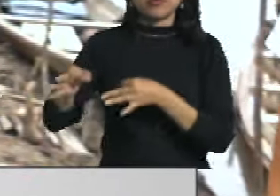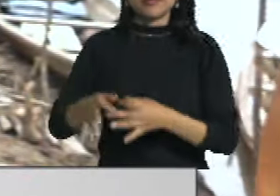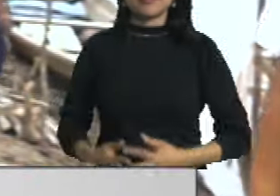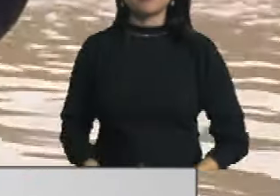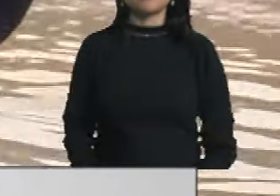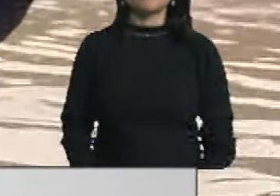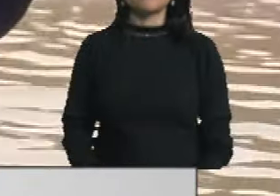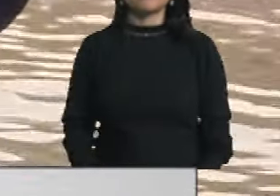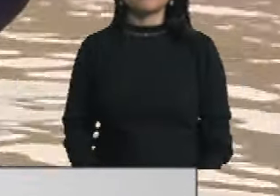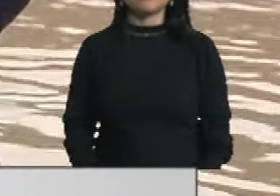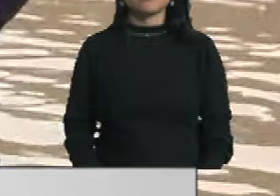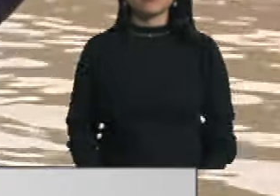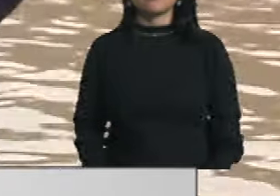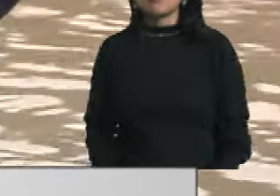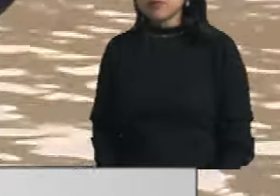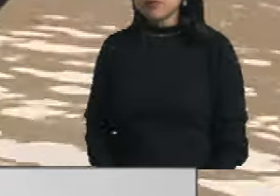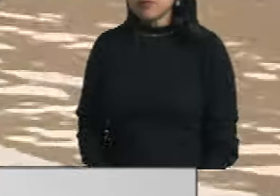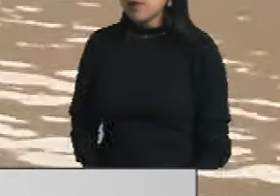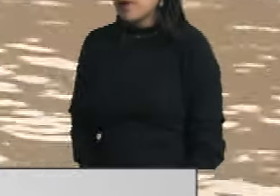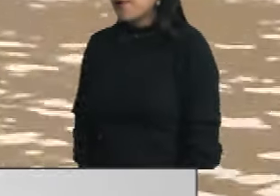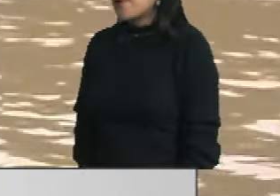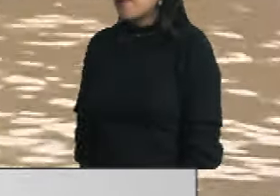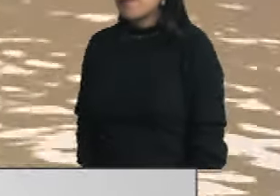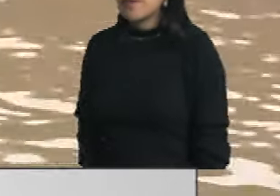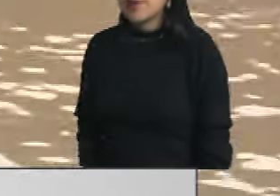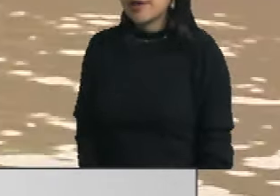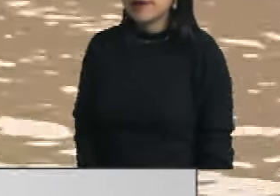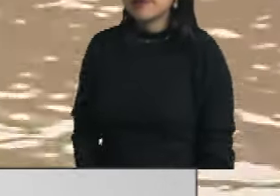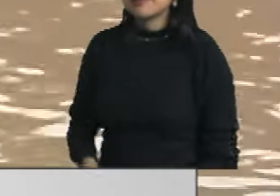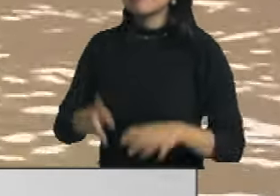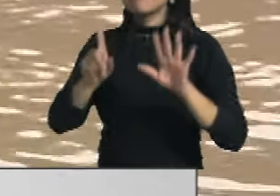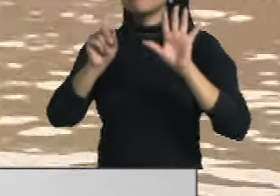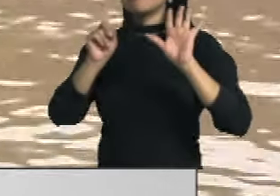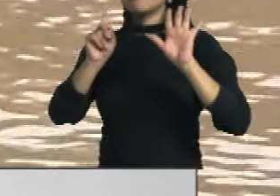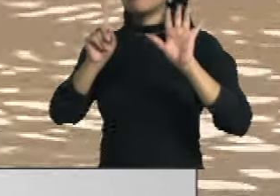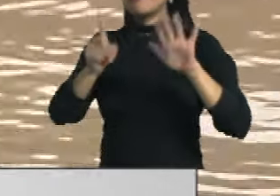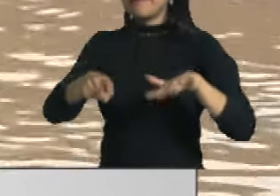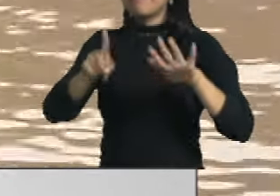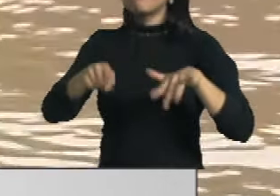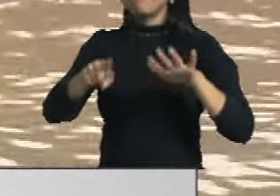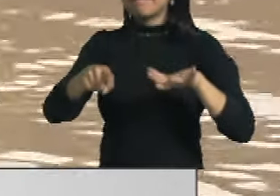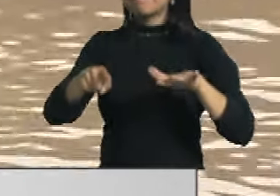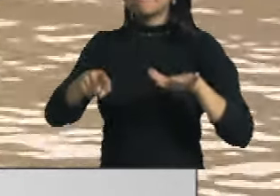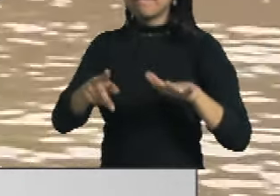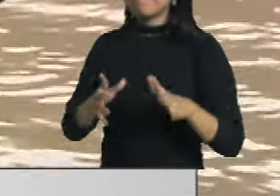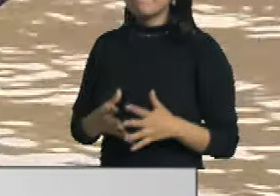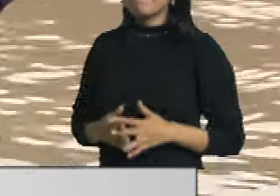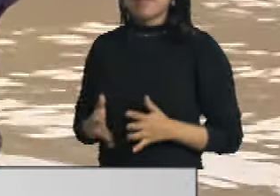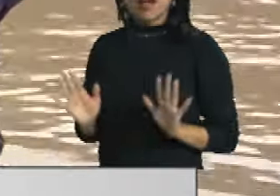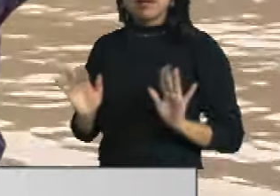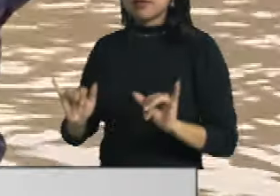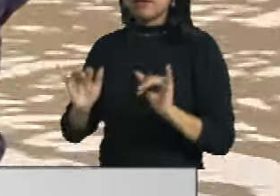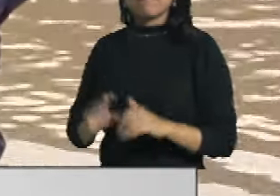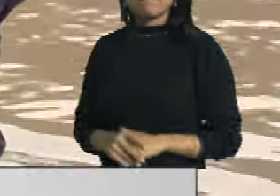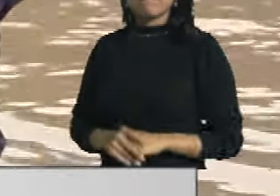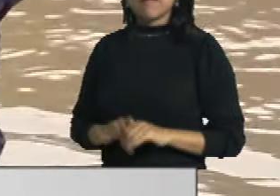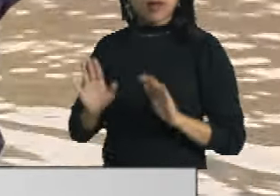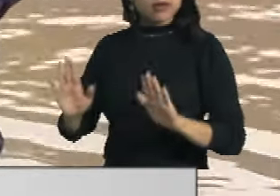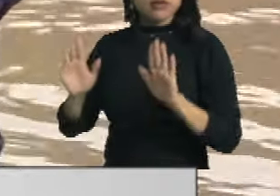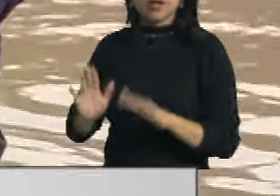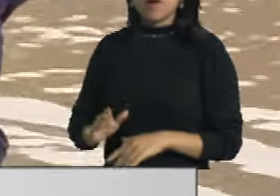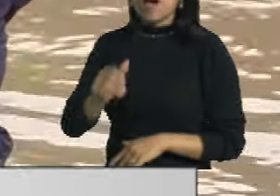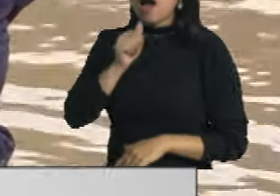Amazonas. Está muy complicado así como estamos, ya llevamos 6 meses que pues el río que es